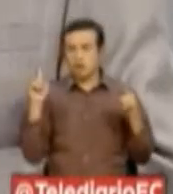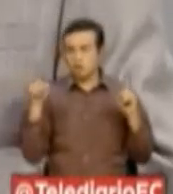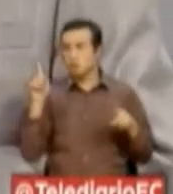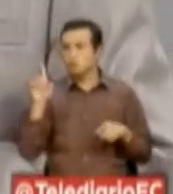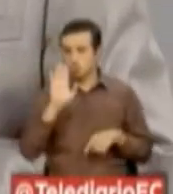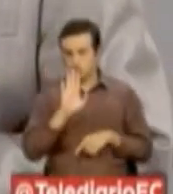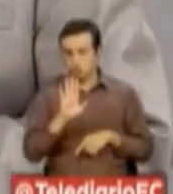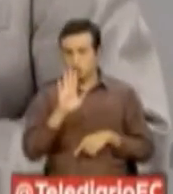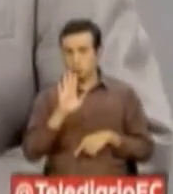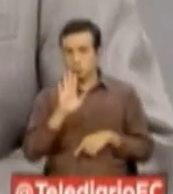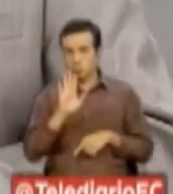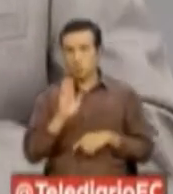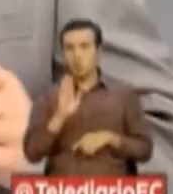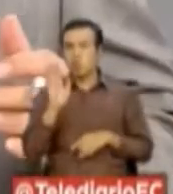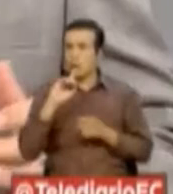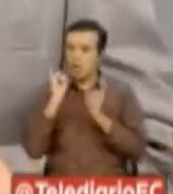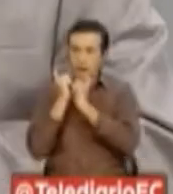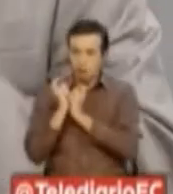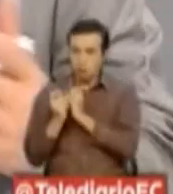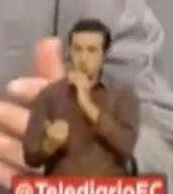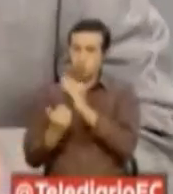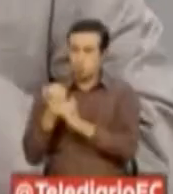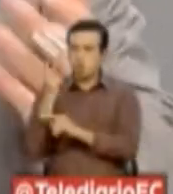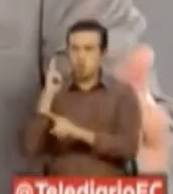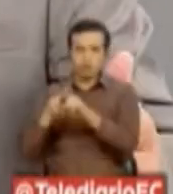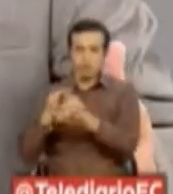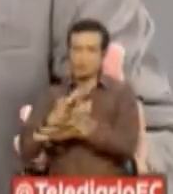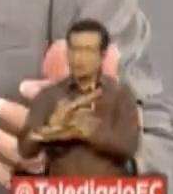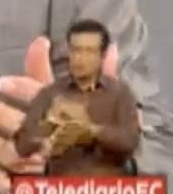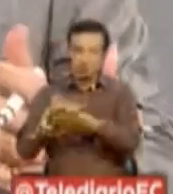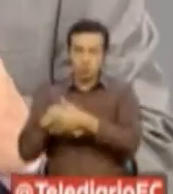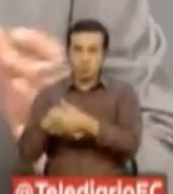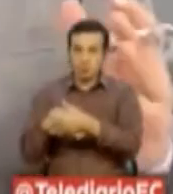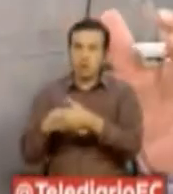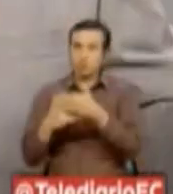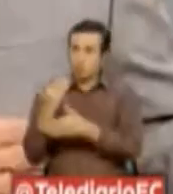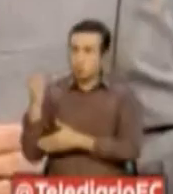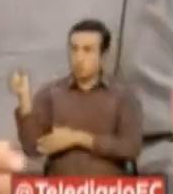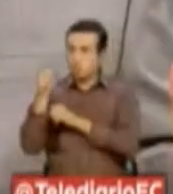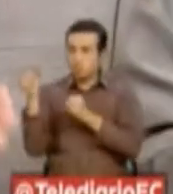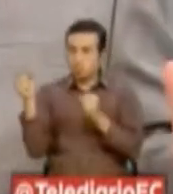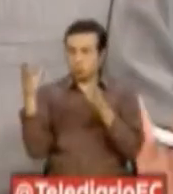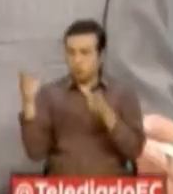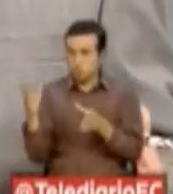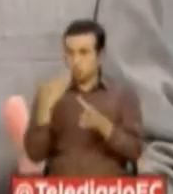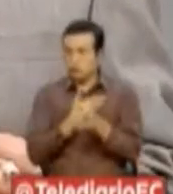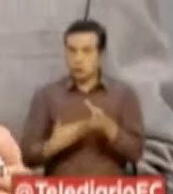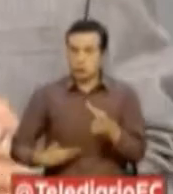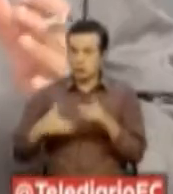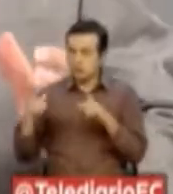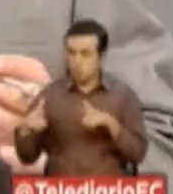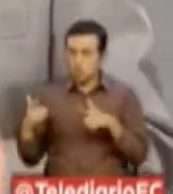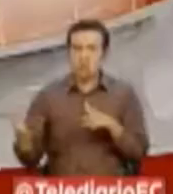renovación política y de los nuevos la promoción de los dos liderazgos habría que decir esta es la del presidente de lenin moreno